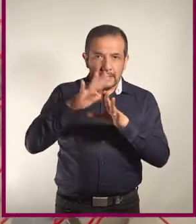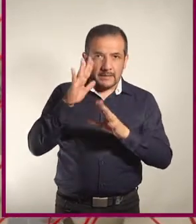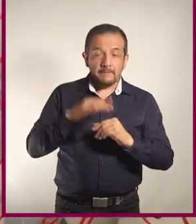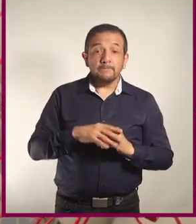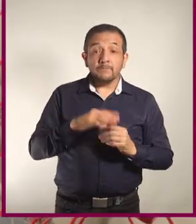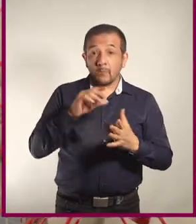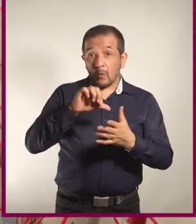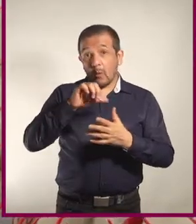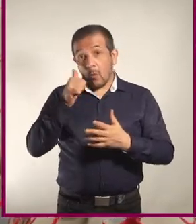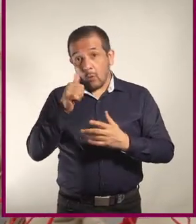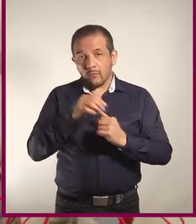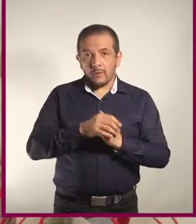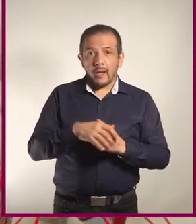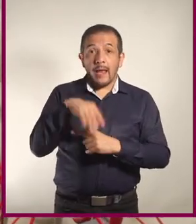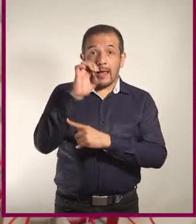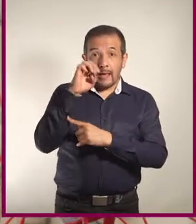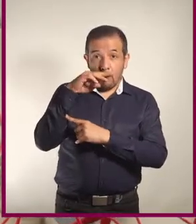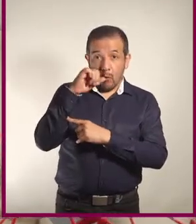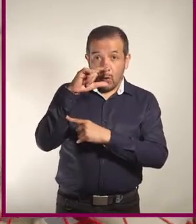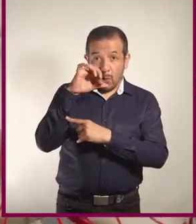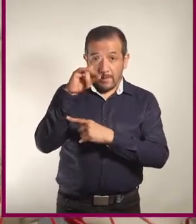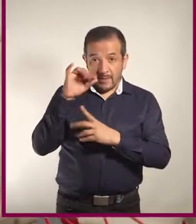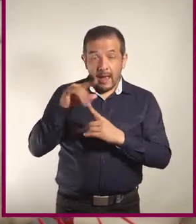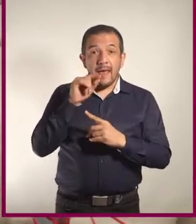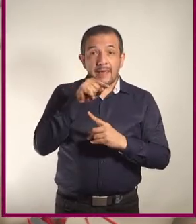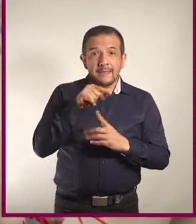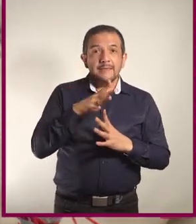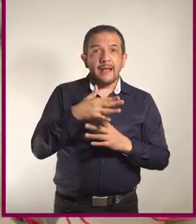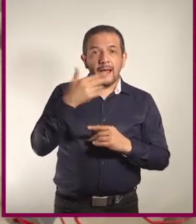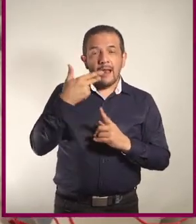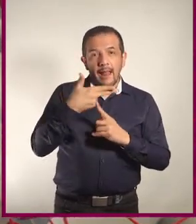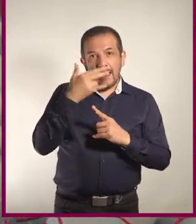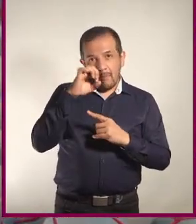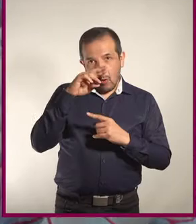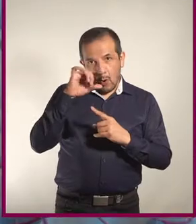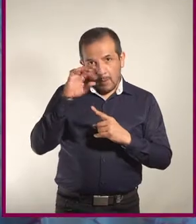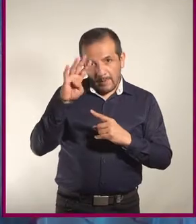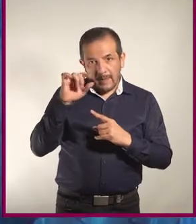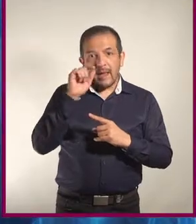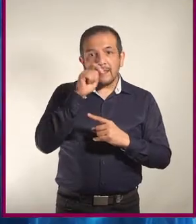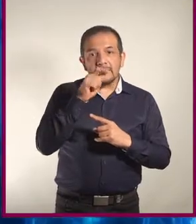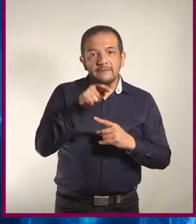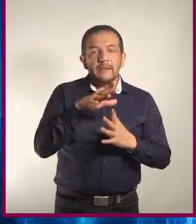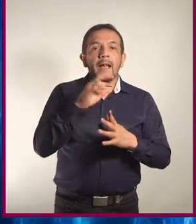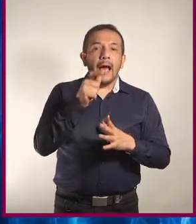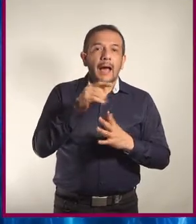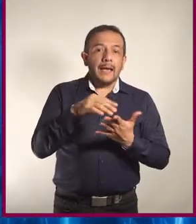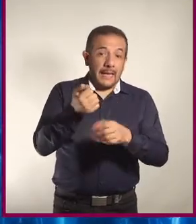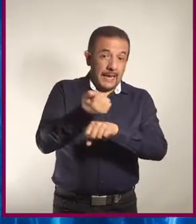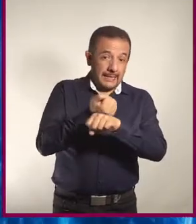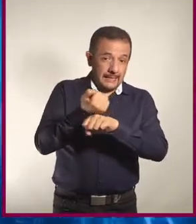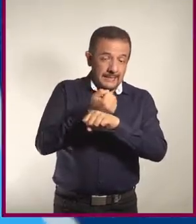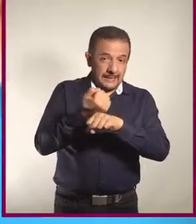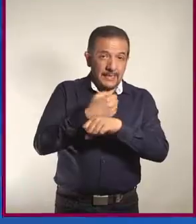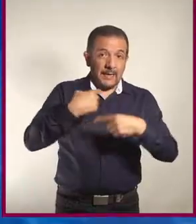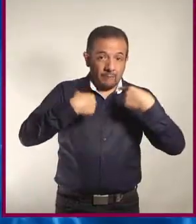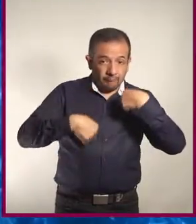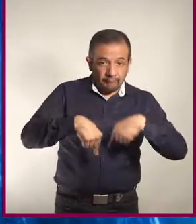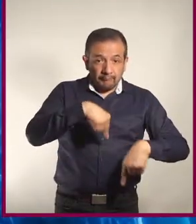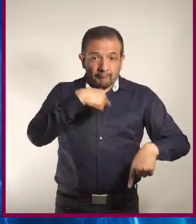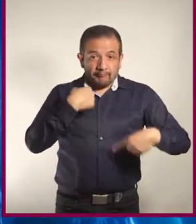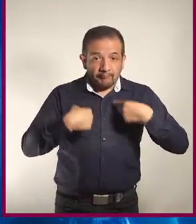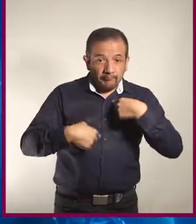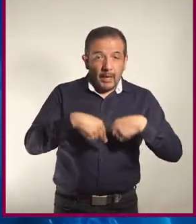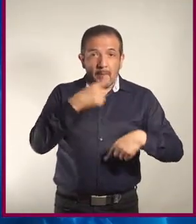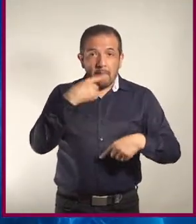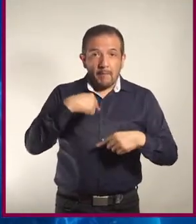Otra proteína muy importante, la hemoglobina. Esta proteína tiene el trabajo de transportar. A ella le debemos